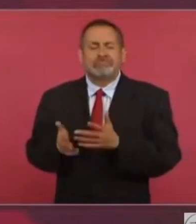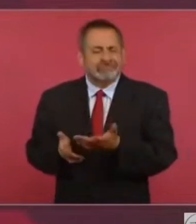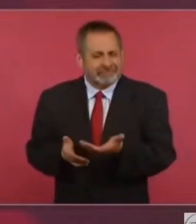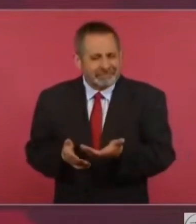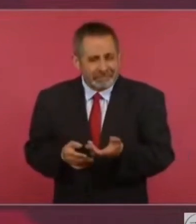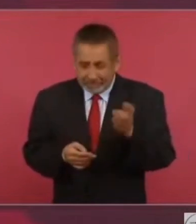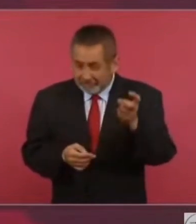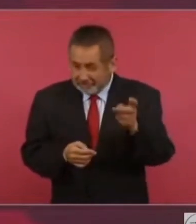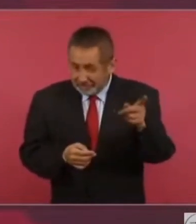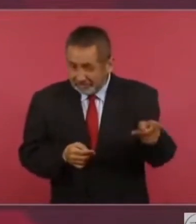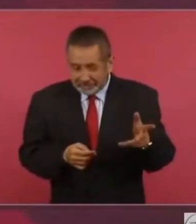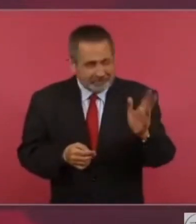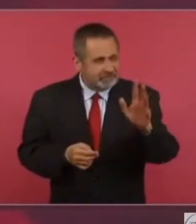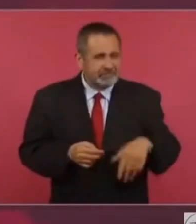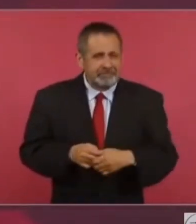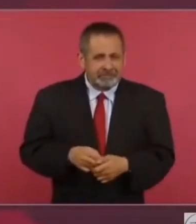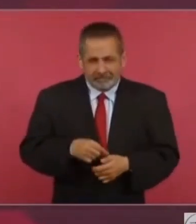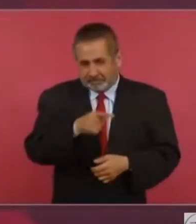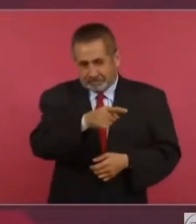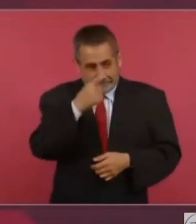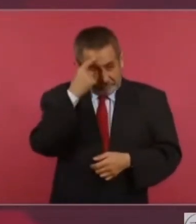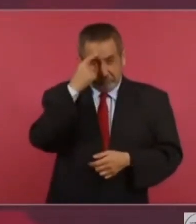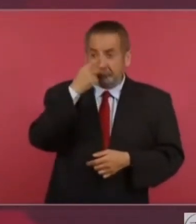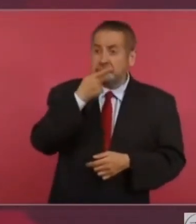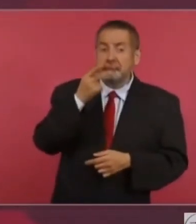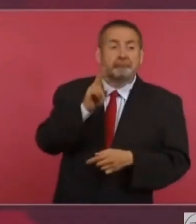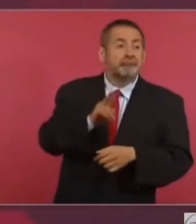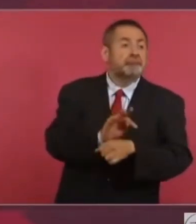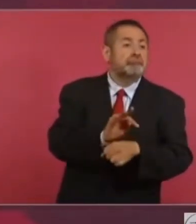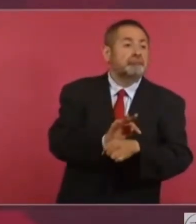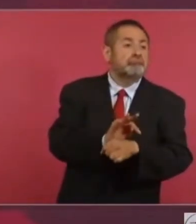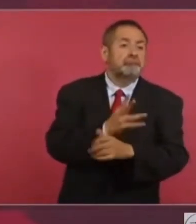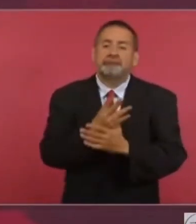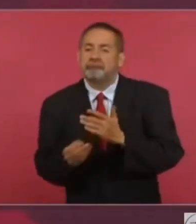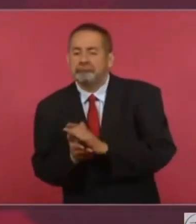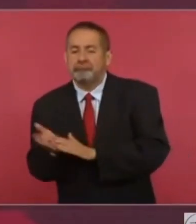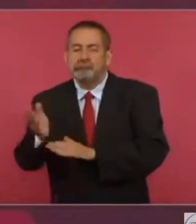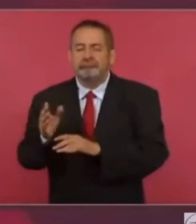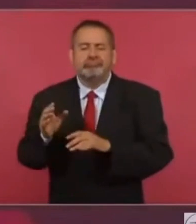Así son de consecuentes.